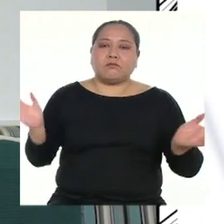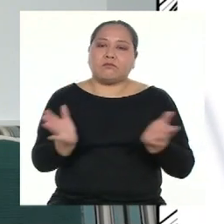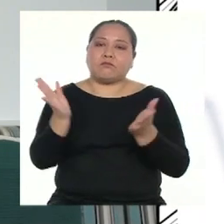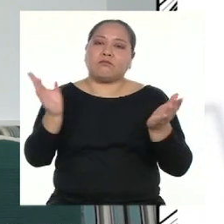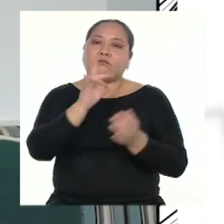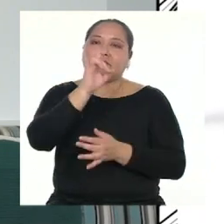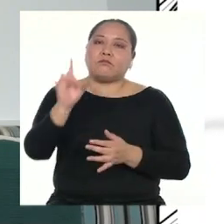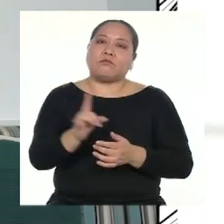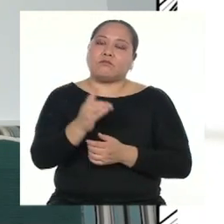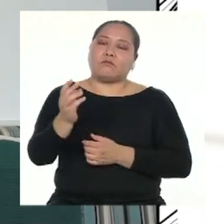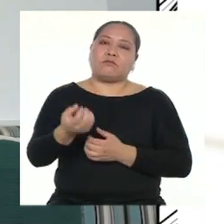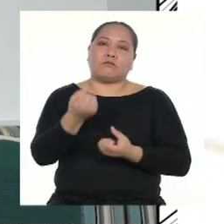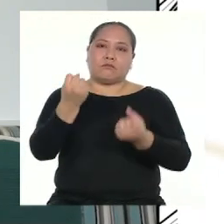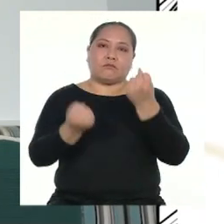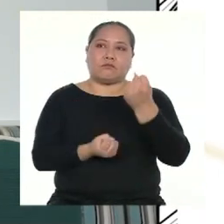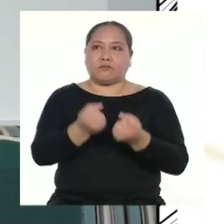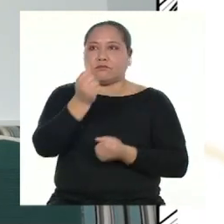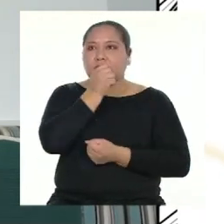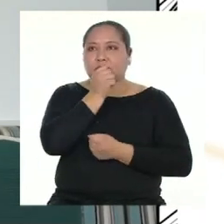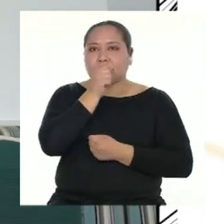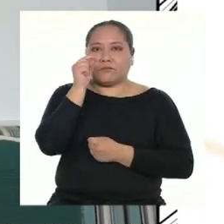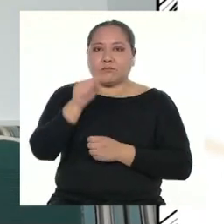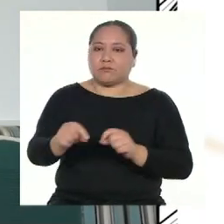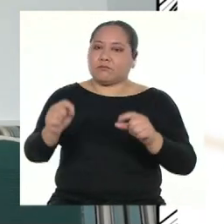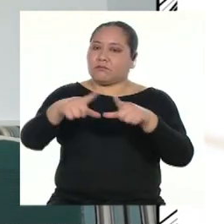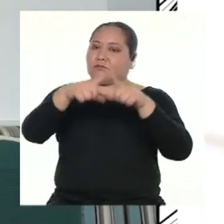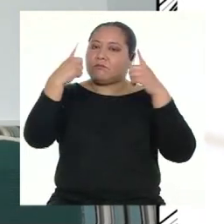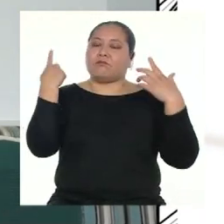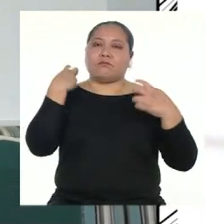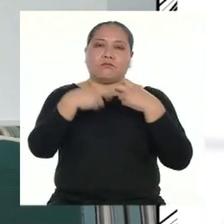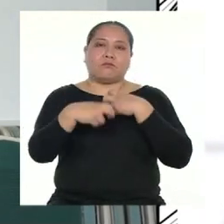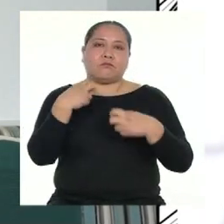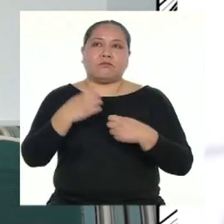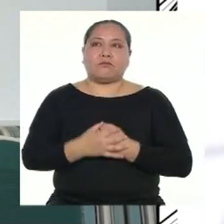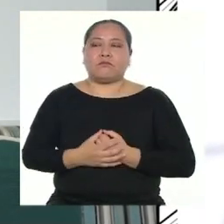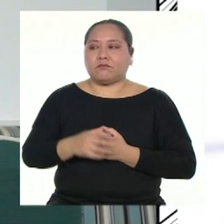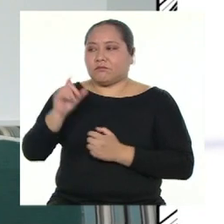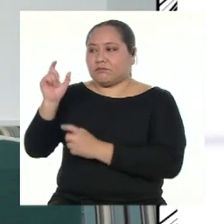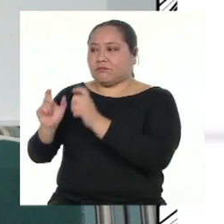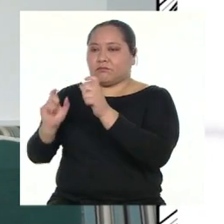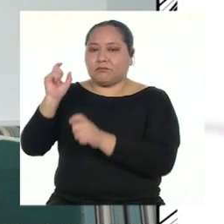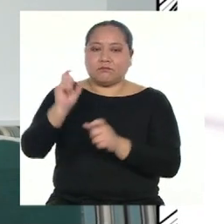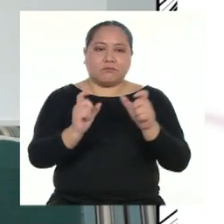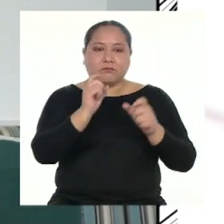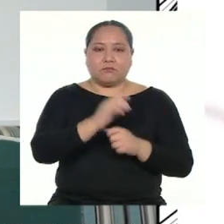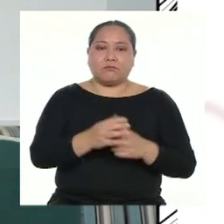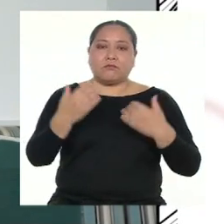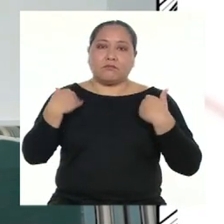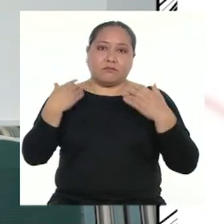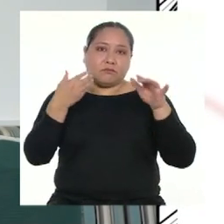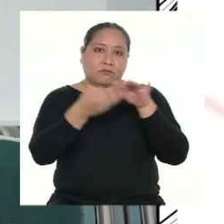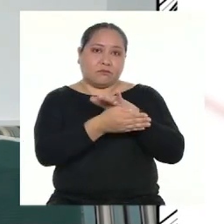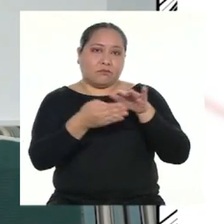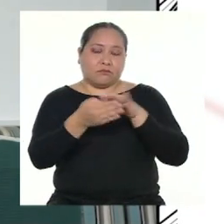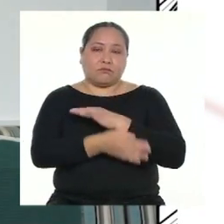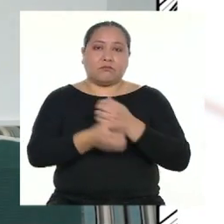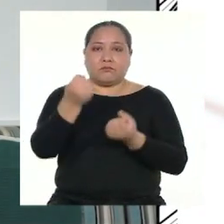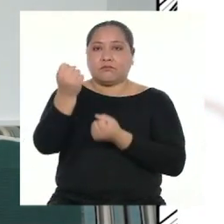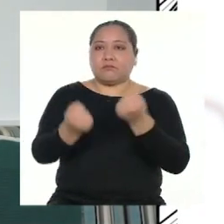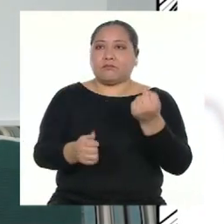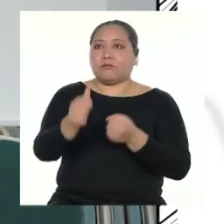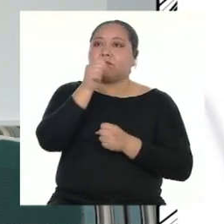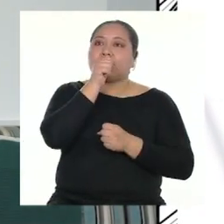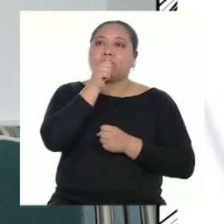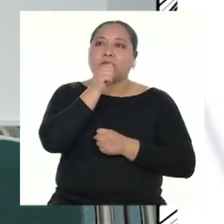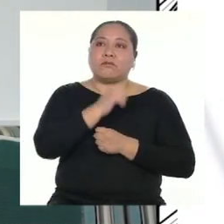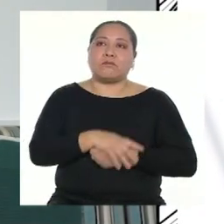promover el uso del auto particular, y ese es un gran problema. Por su parte, los ciudadanos, aquellas personas que tienen acceso a un vehículo privado, en